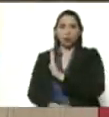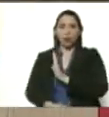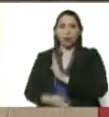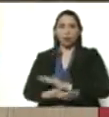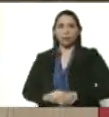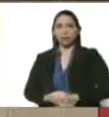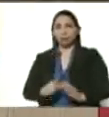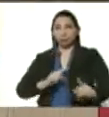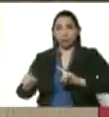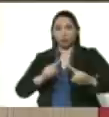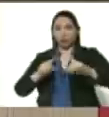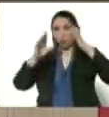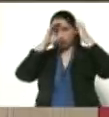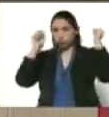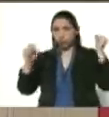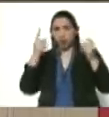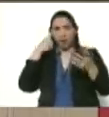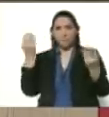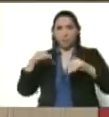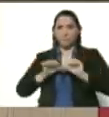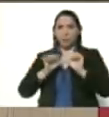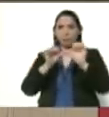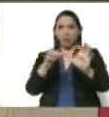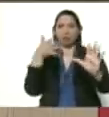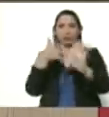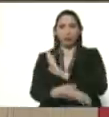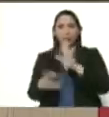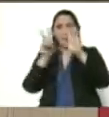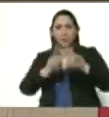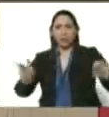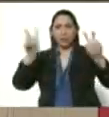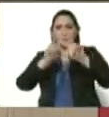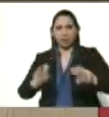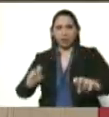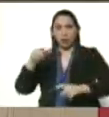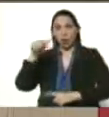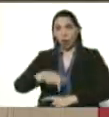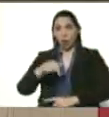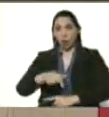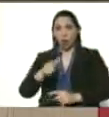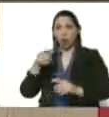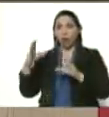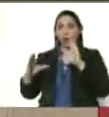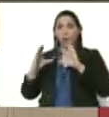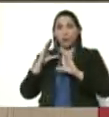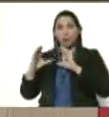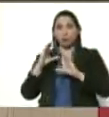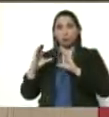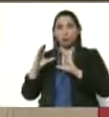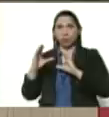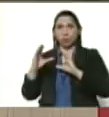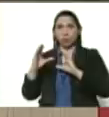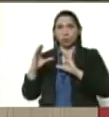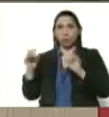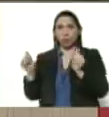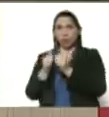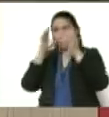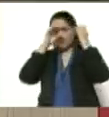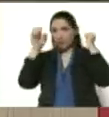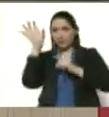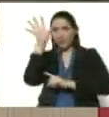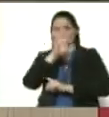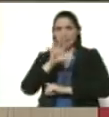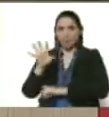diplomáticas pertinentes. Producto de la investigación, hoy sostuve una conversación con el embajador de los